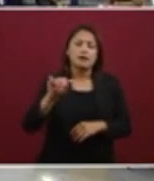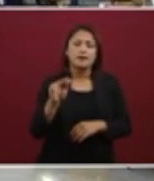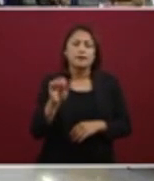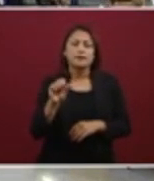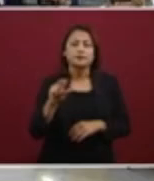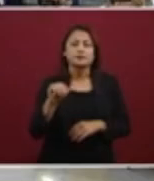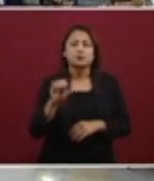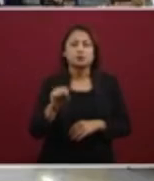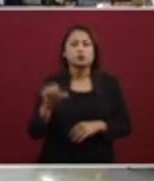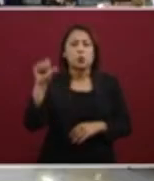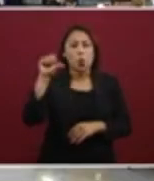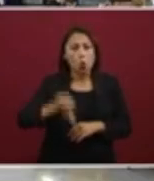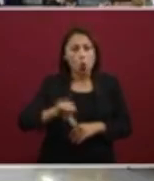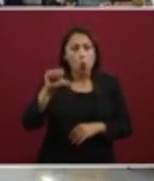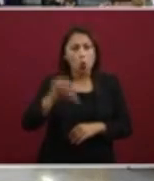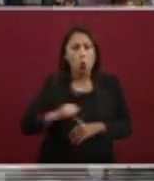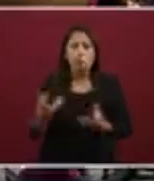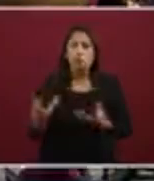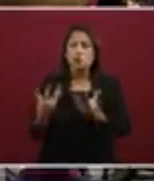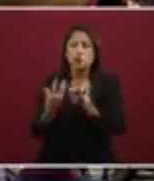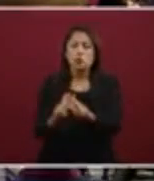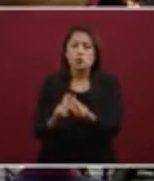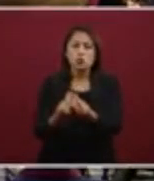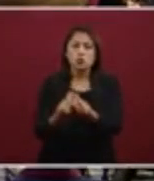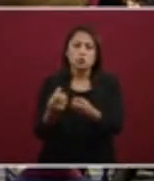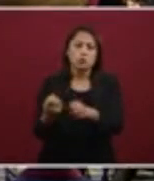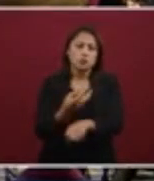con Hacienda,